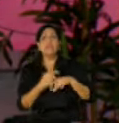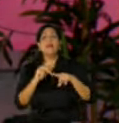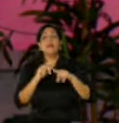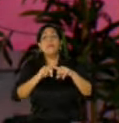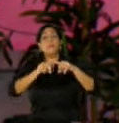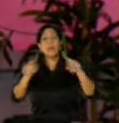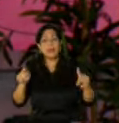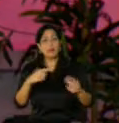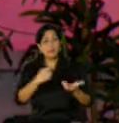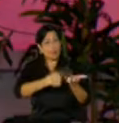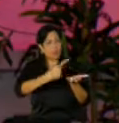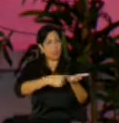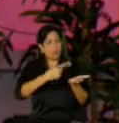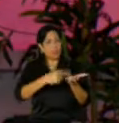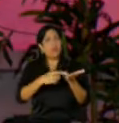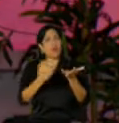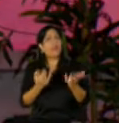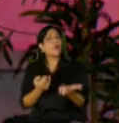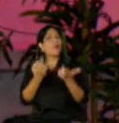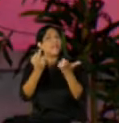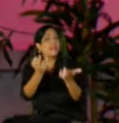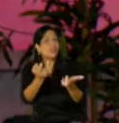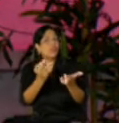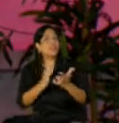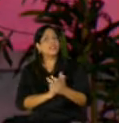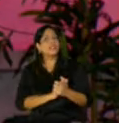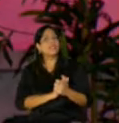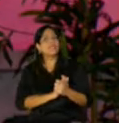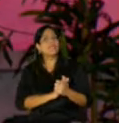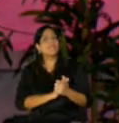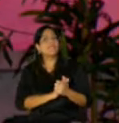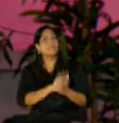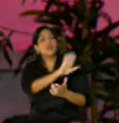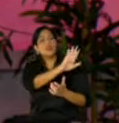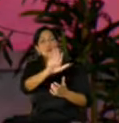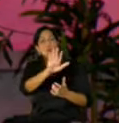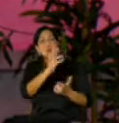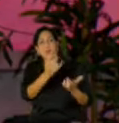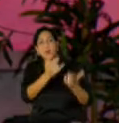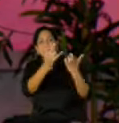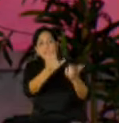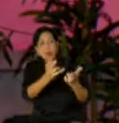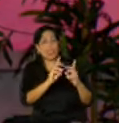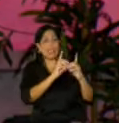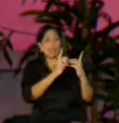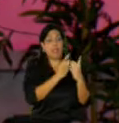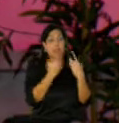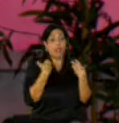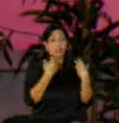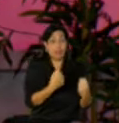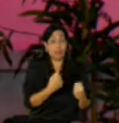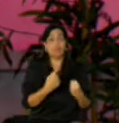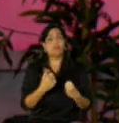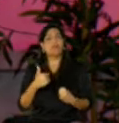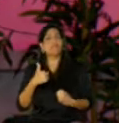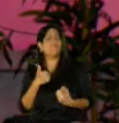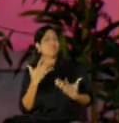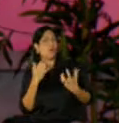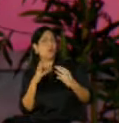las recomendaciones que ustedes han realizado y hasta dónde llegan, ¿verdad?, sus recomendaciones y las funciones del Departamento de Salud, yo quisiera